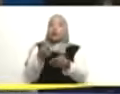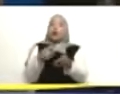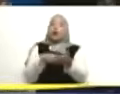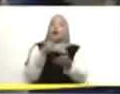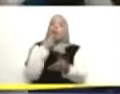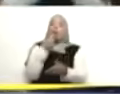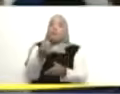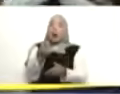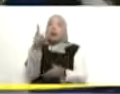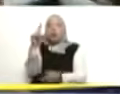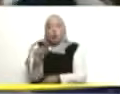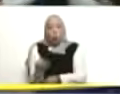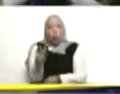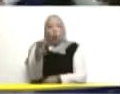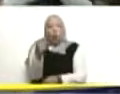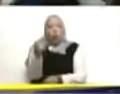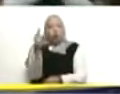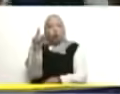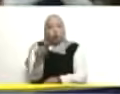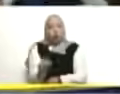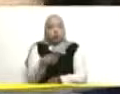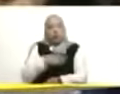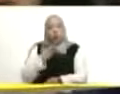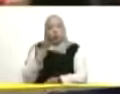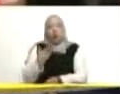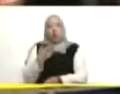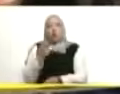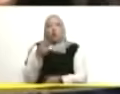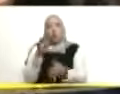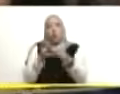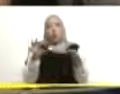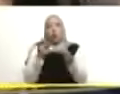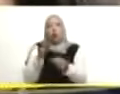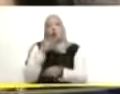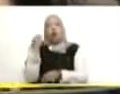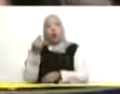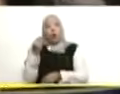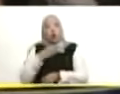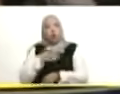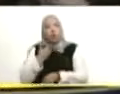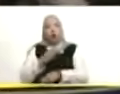accesible. Y yo les puedo contar, muchachos, muchachas,